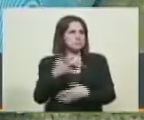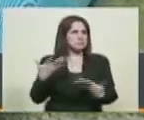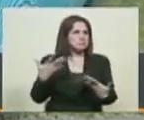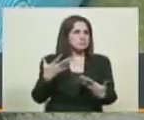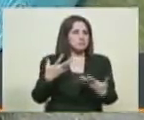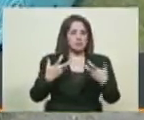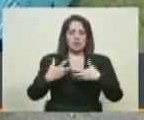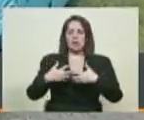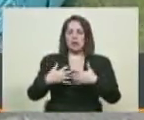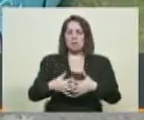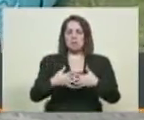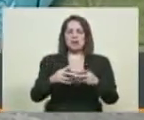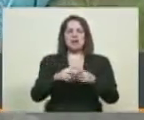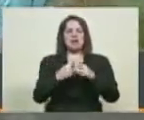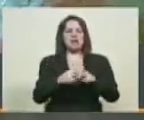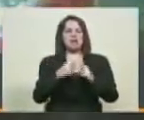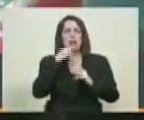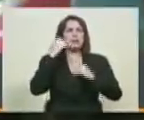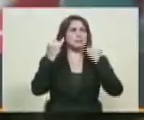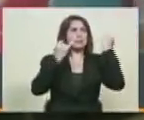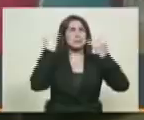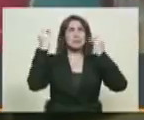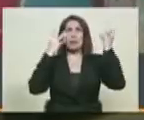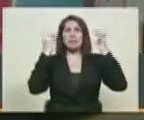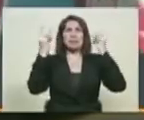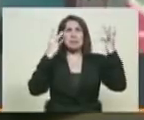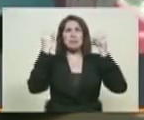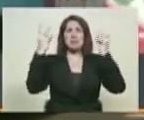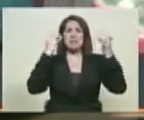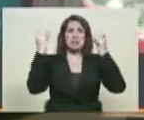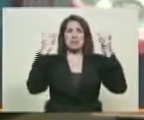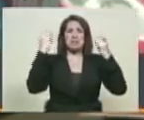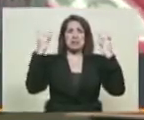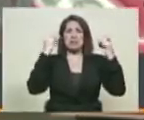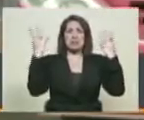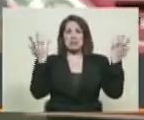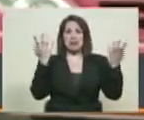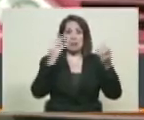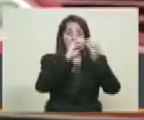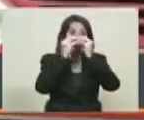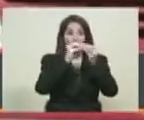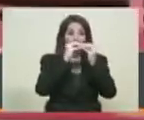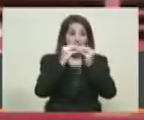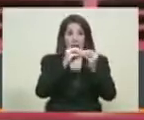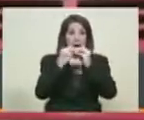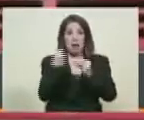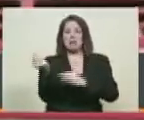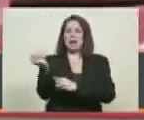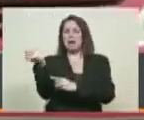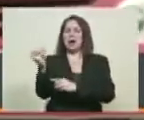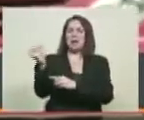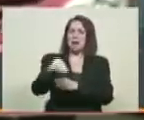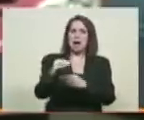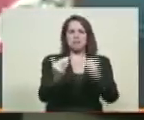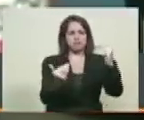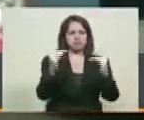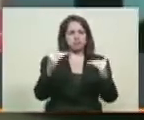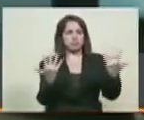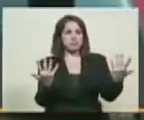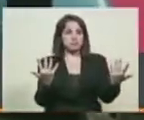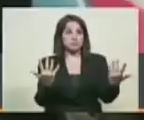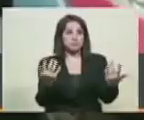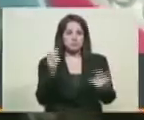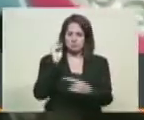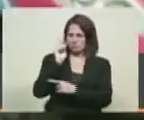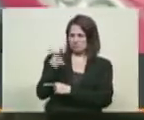el mecánico e inventa, compadre. Inventa para reparar, arreglar, ajustar, equilibrar. Ustedes